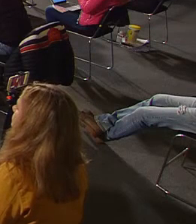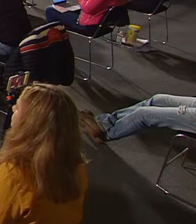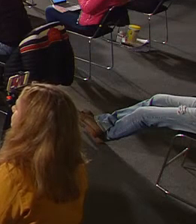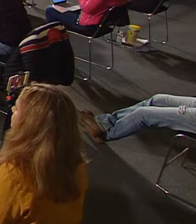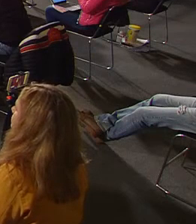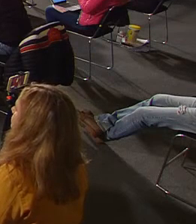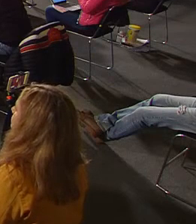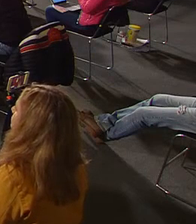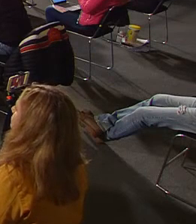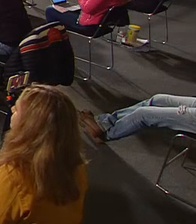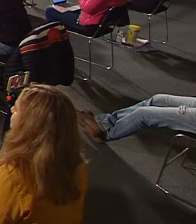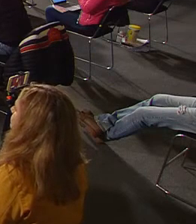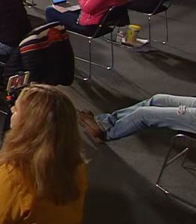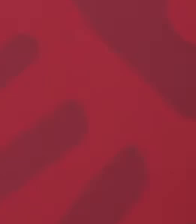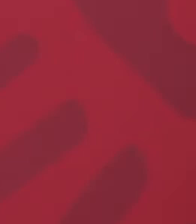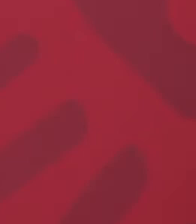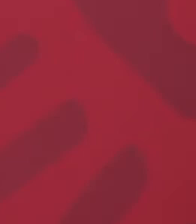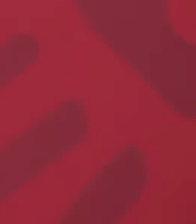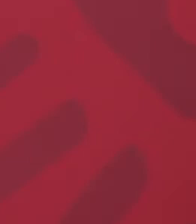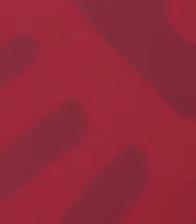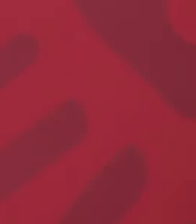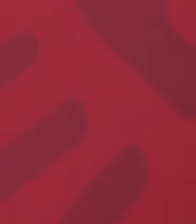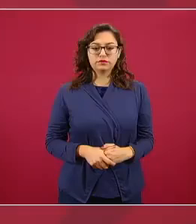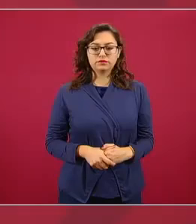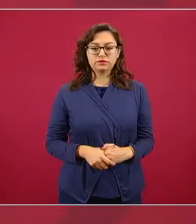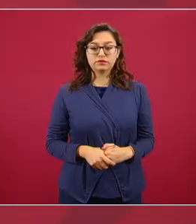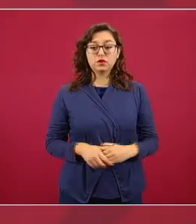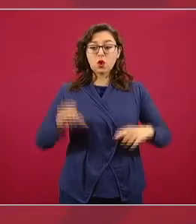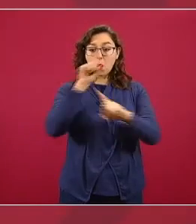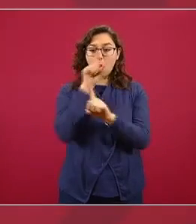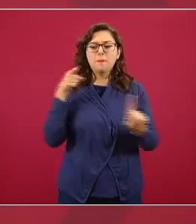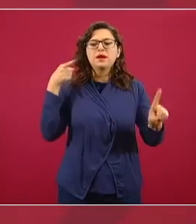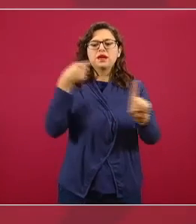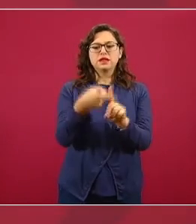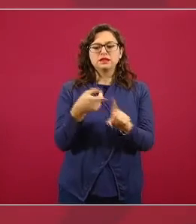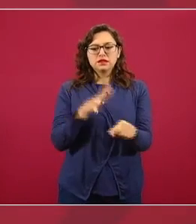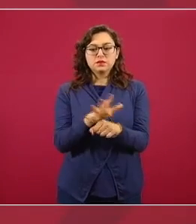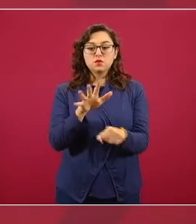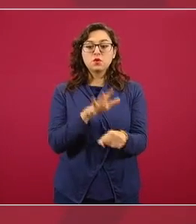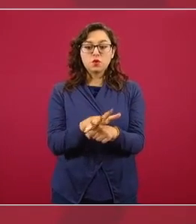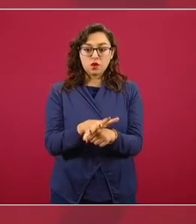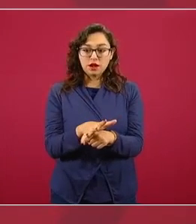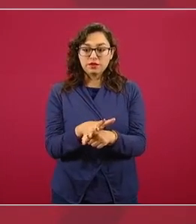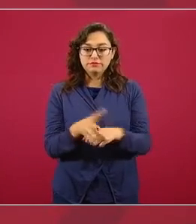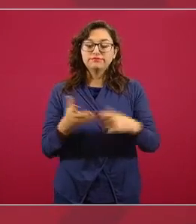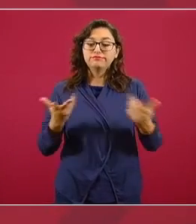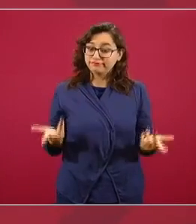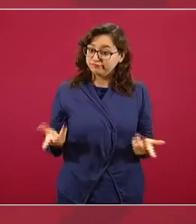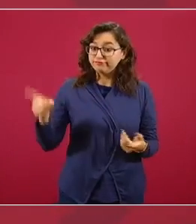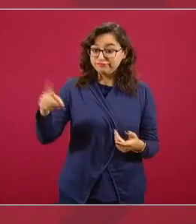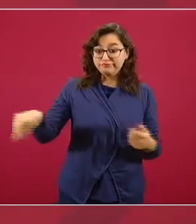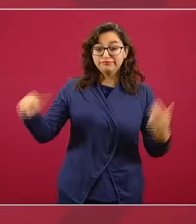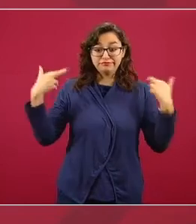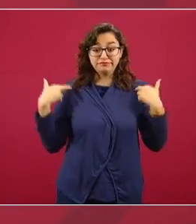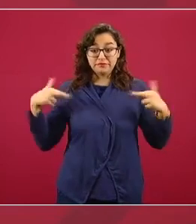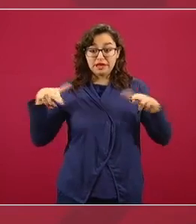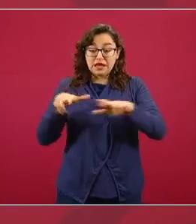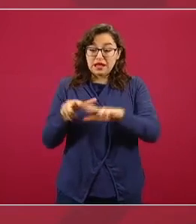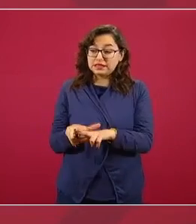educativa. Bueno, se encarceló a maestros, dirigentes